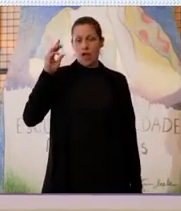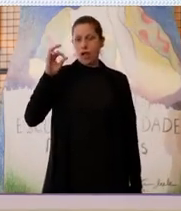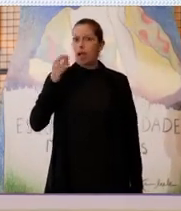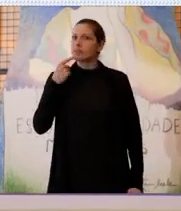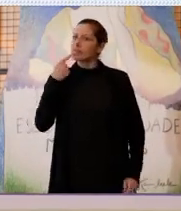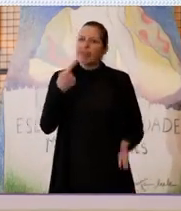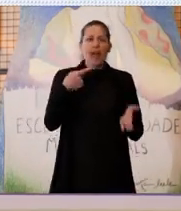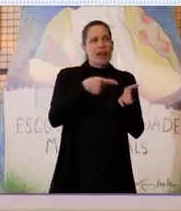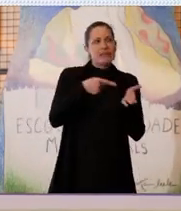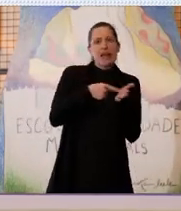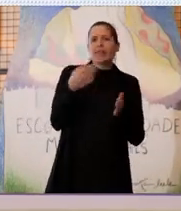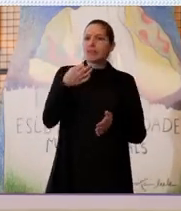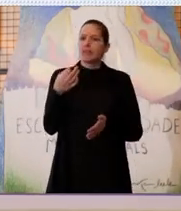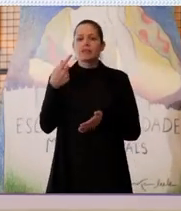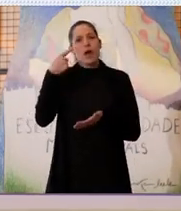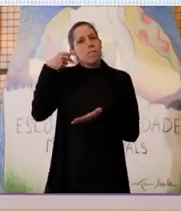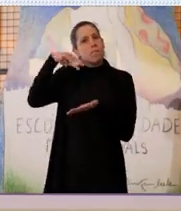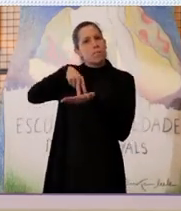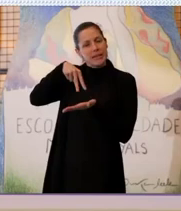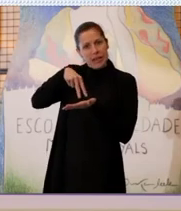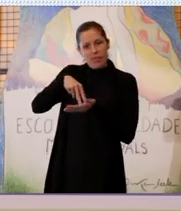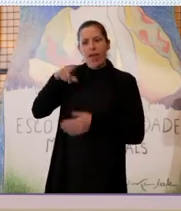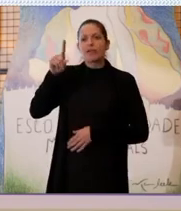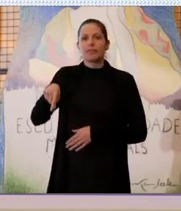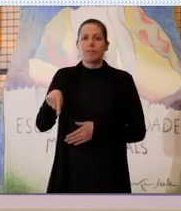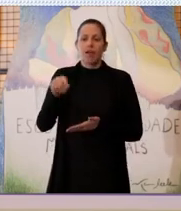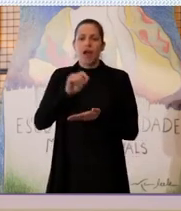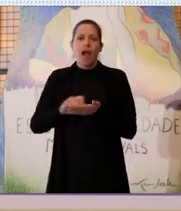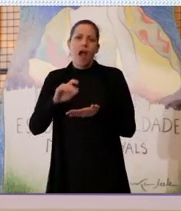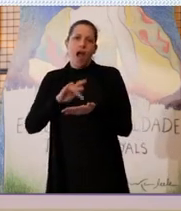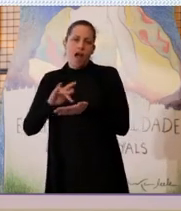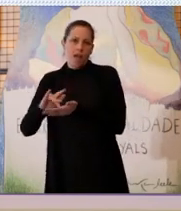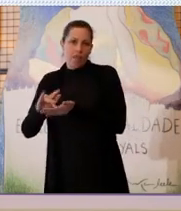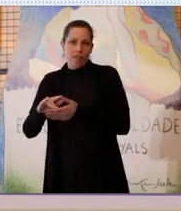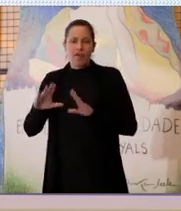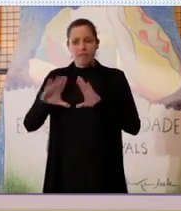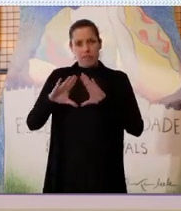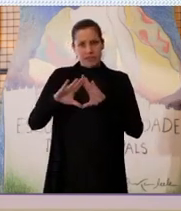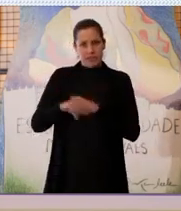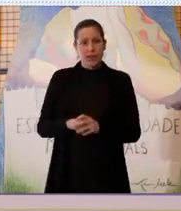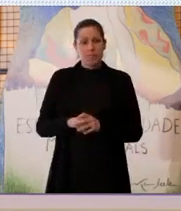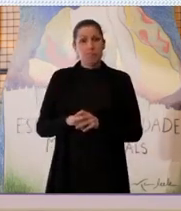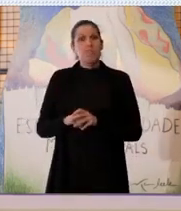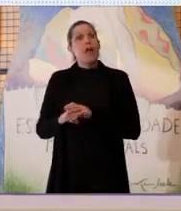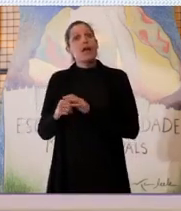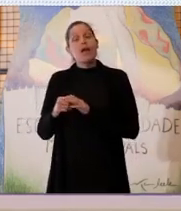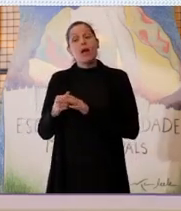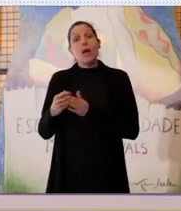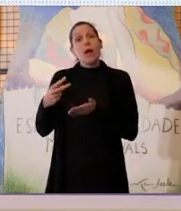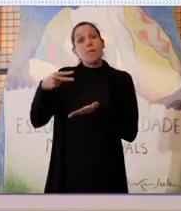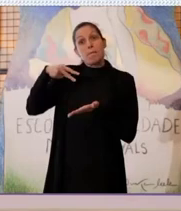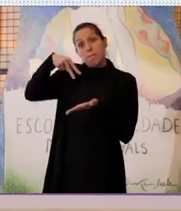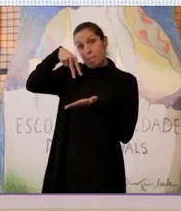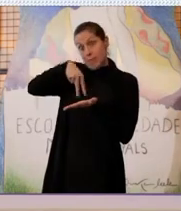presencia y de y de agenda feminista con respecto a la presencia la iniciativa por excelencia